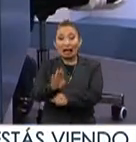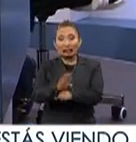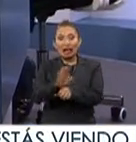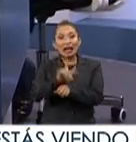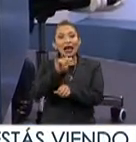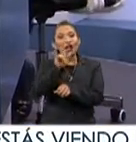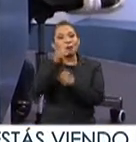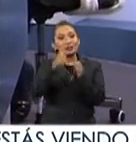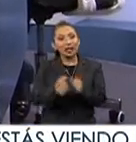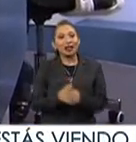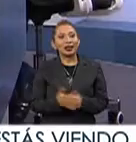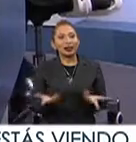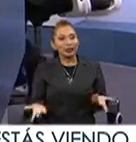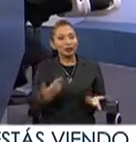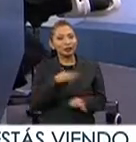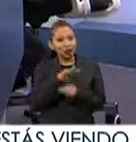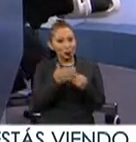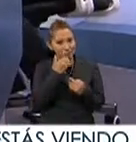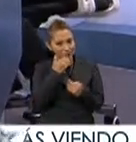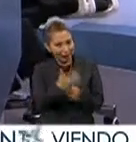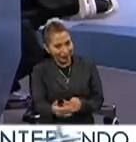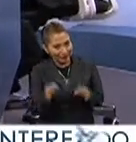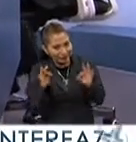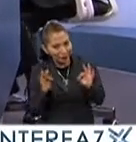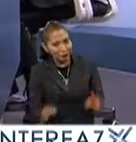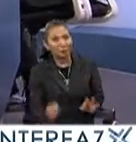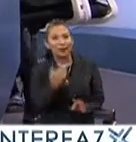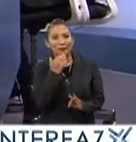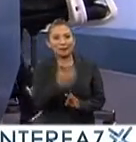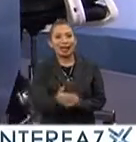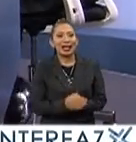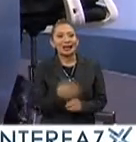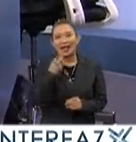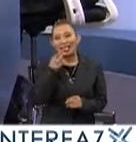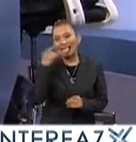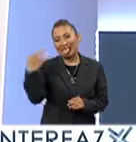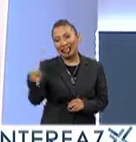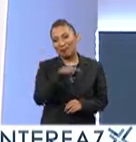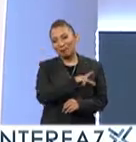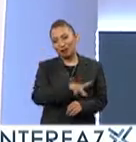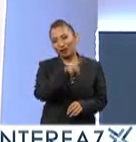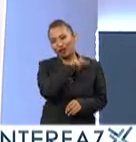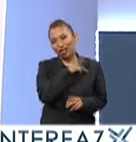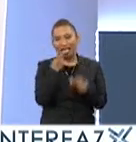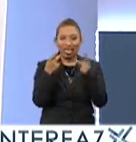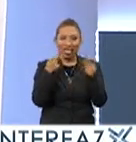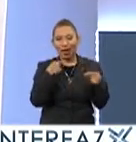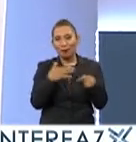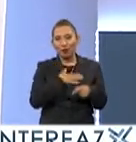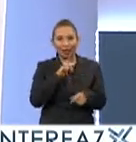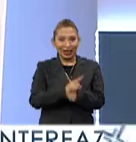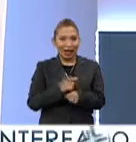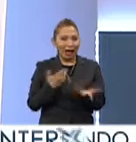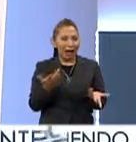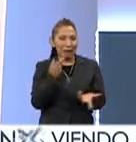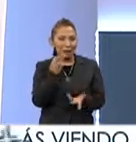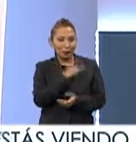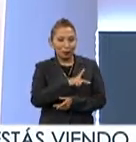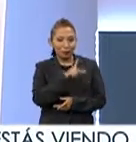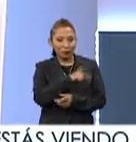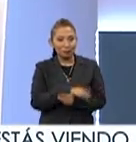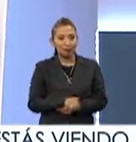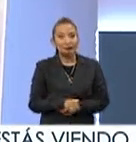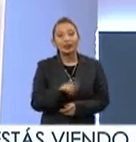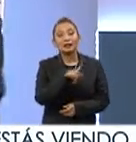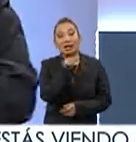Lalo, ¿cómo estás? Omarcillo, ¿tudo bom? Tudo bem, tudo bem. Bom dia. Ya podemos aquí hablar un poco en portugués, así que...